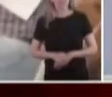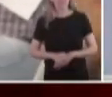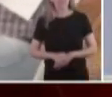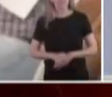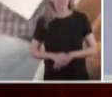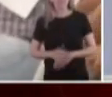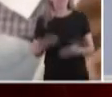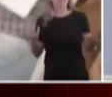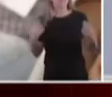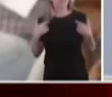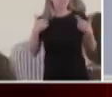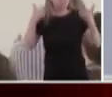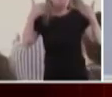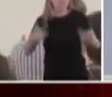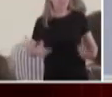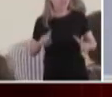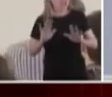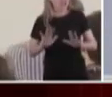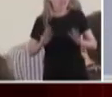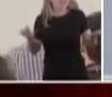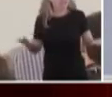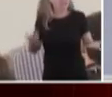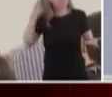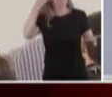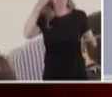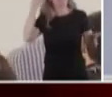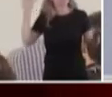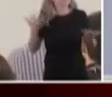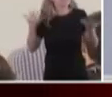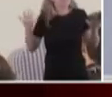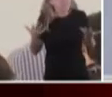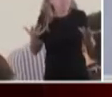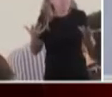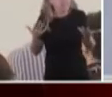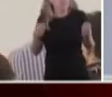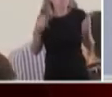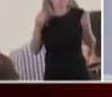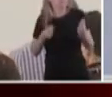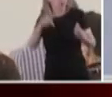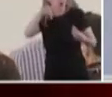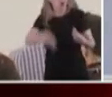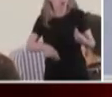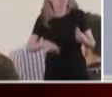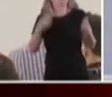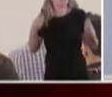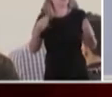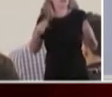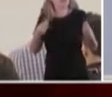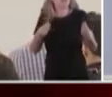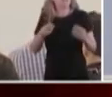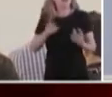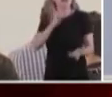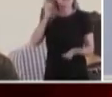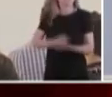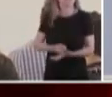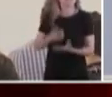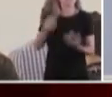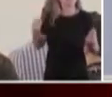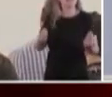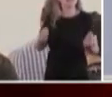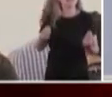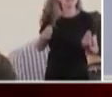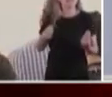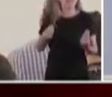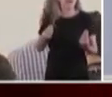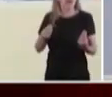porque se comporta bien no puede porque está constitucionalmente limitado eso se da cuenta usted